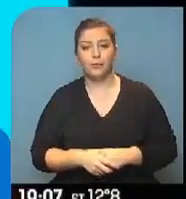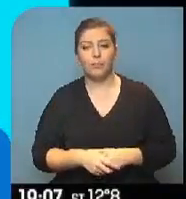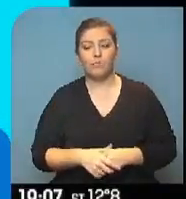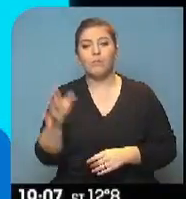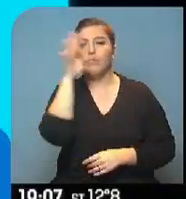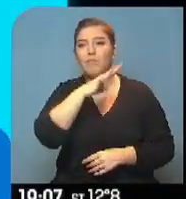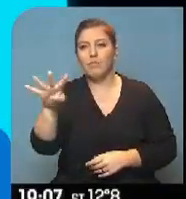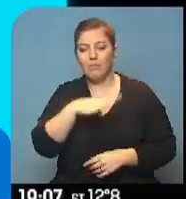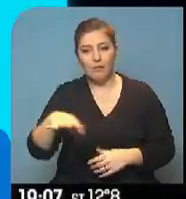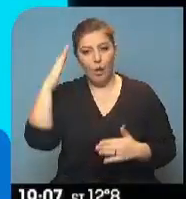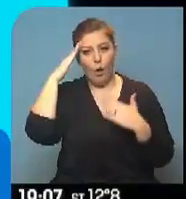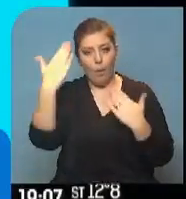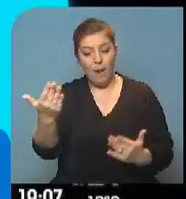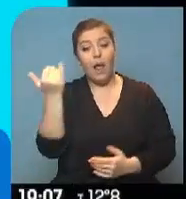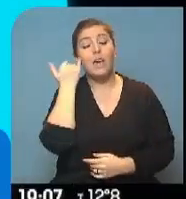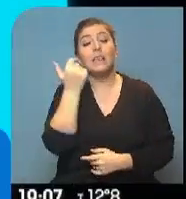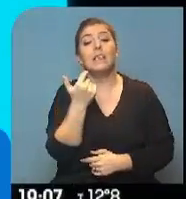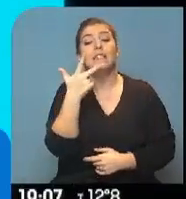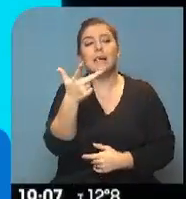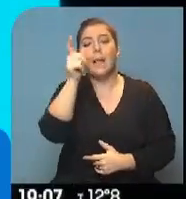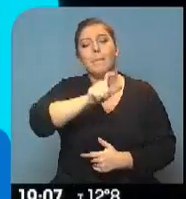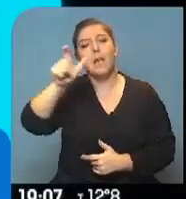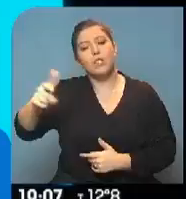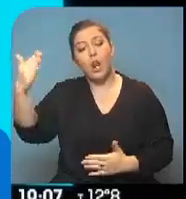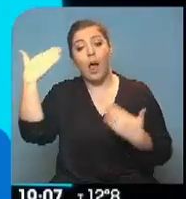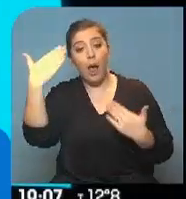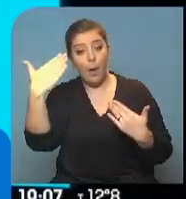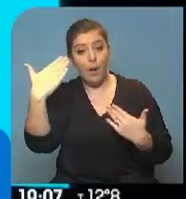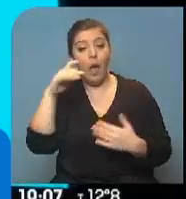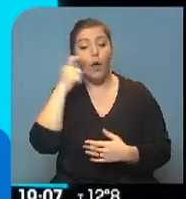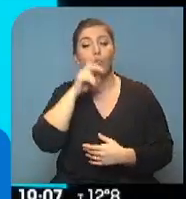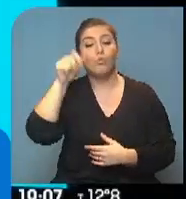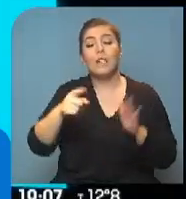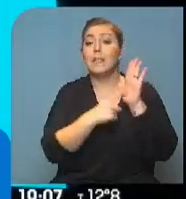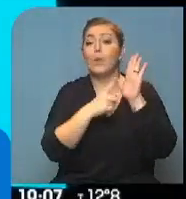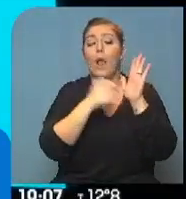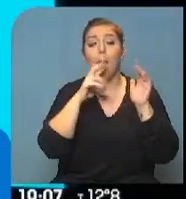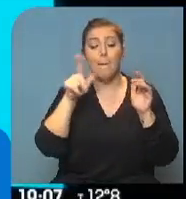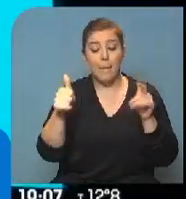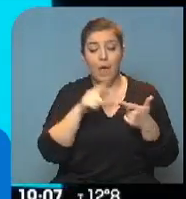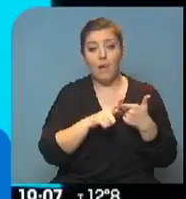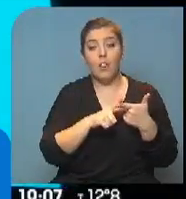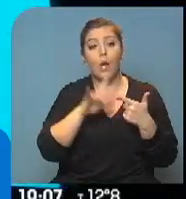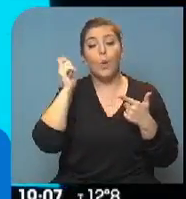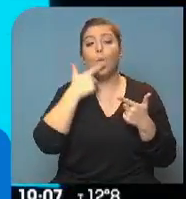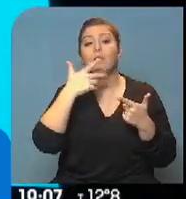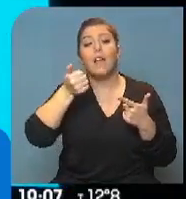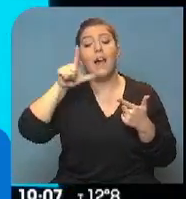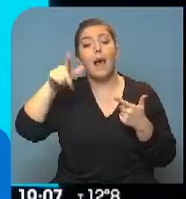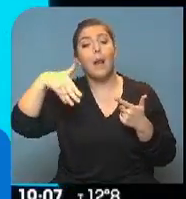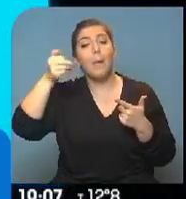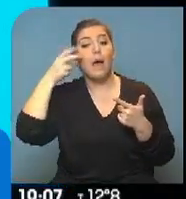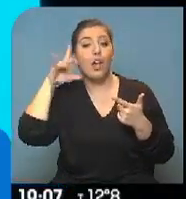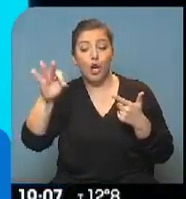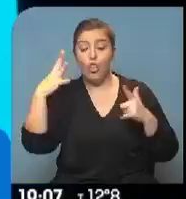conmemorativas y habrá tres oradores agustín zbar el titular de la amia luis almagro el secretario general